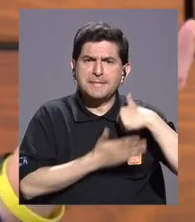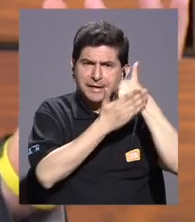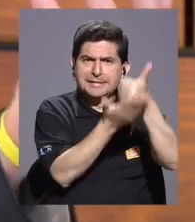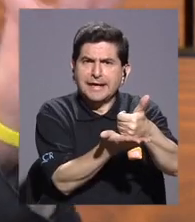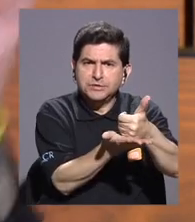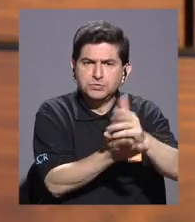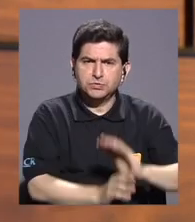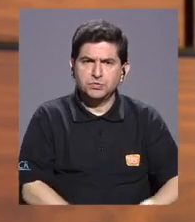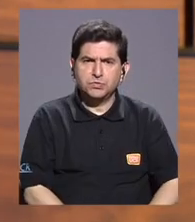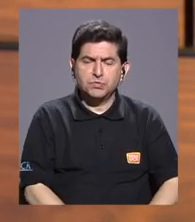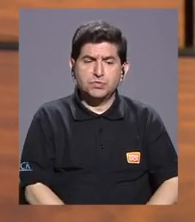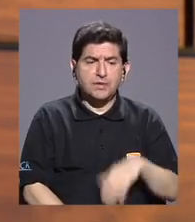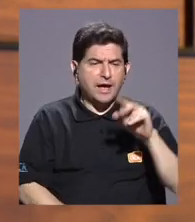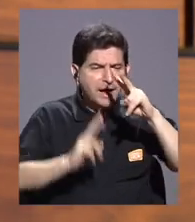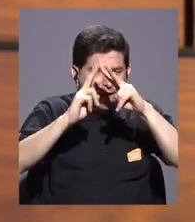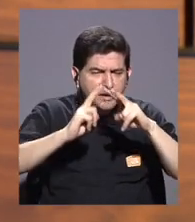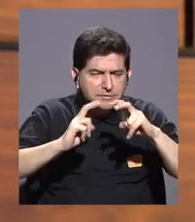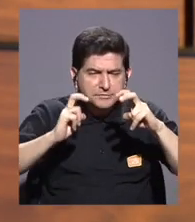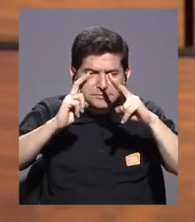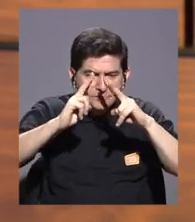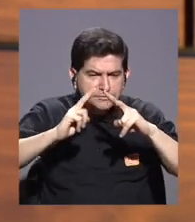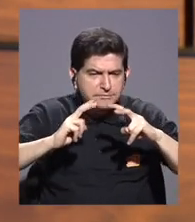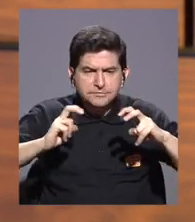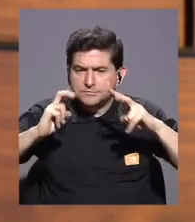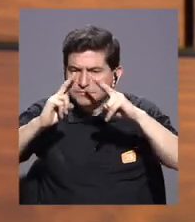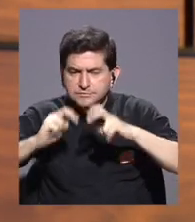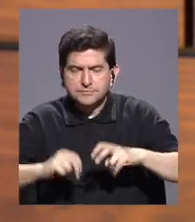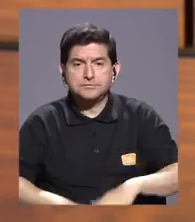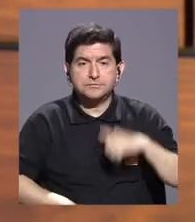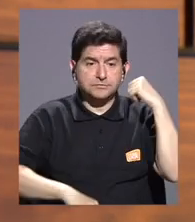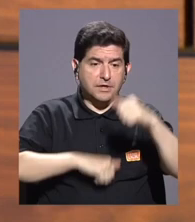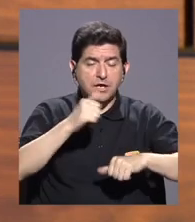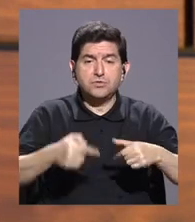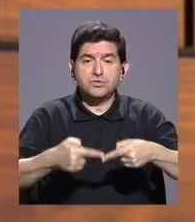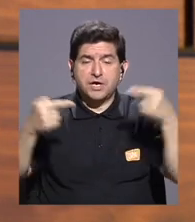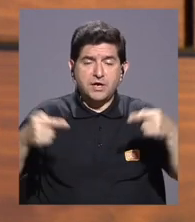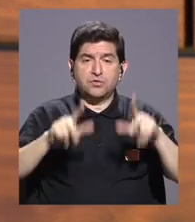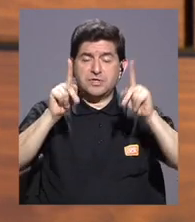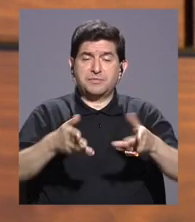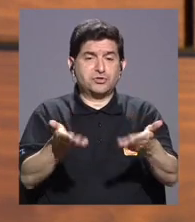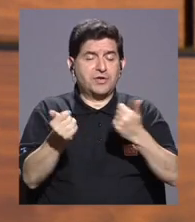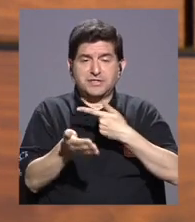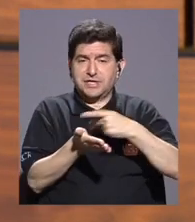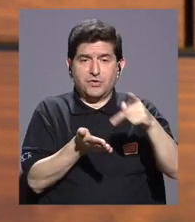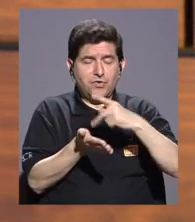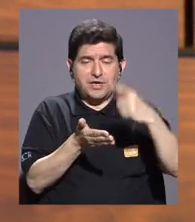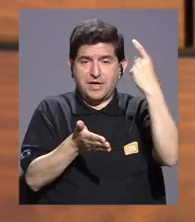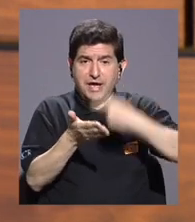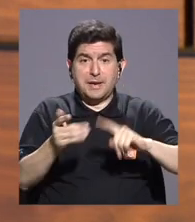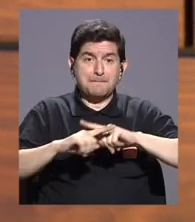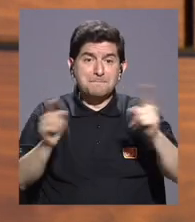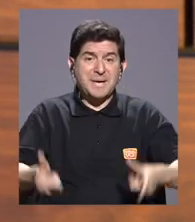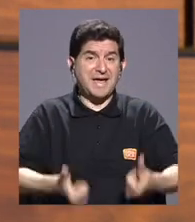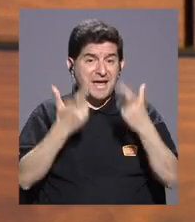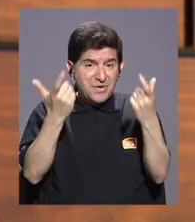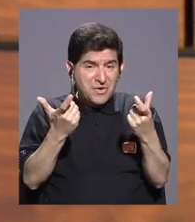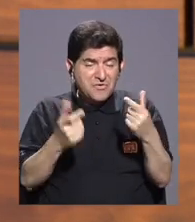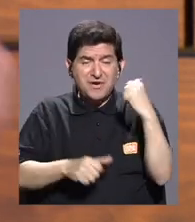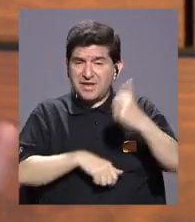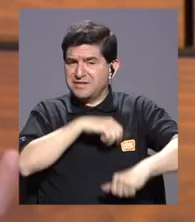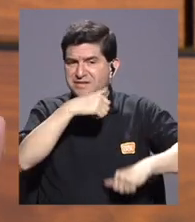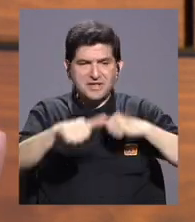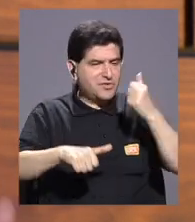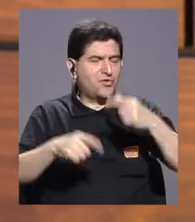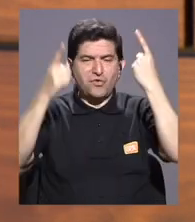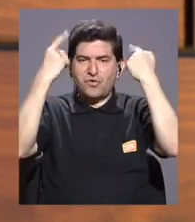va a ayudar con la trazabilidad, va a ayudar a combatir la evasión. Pero la evasión en materia de renta no se va a